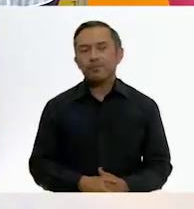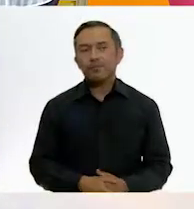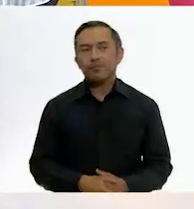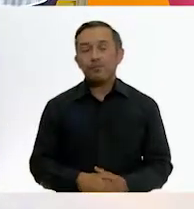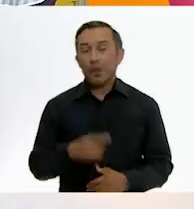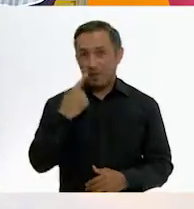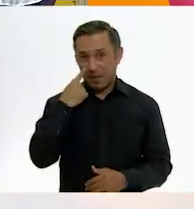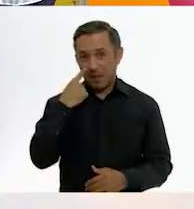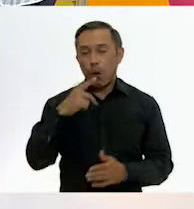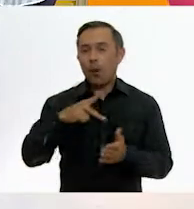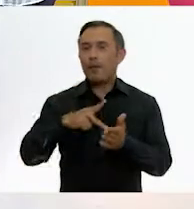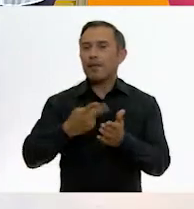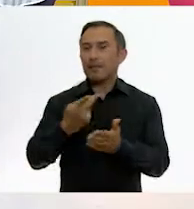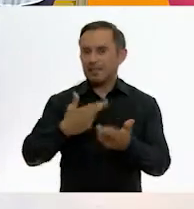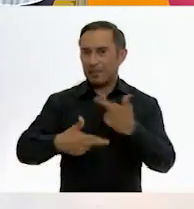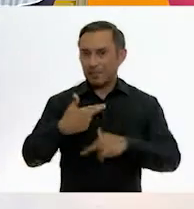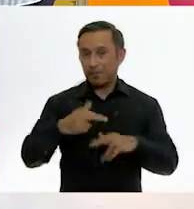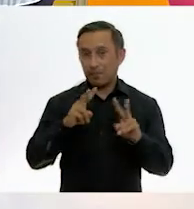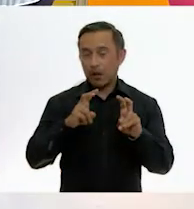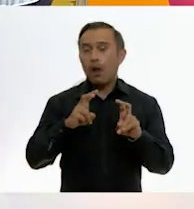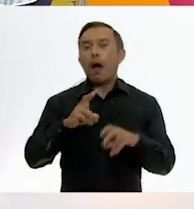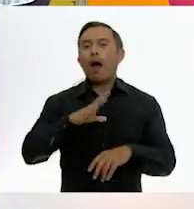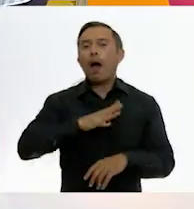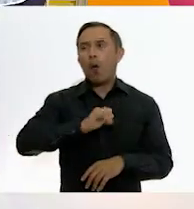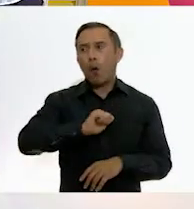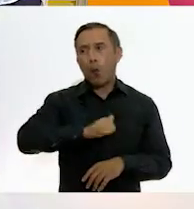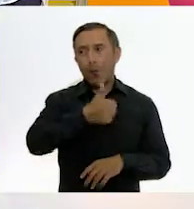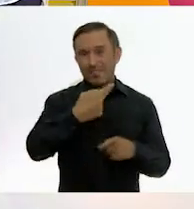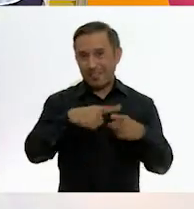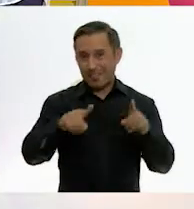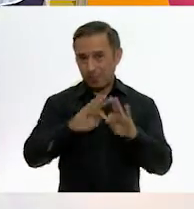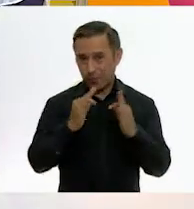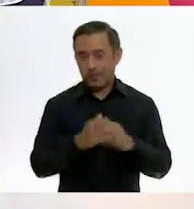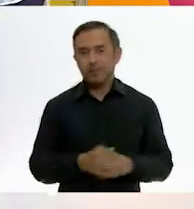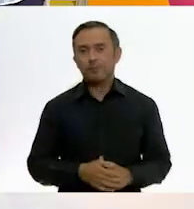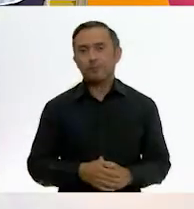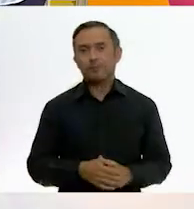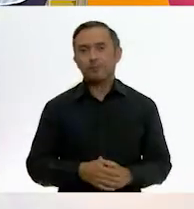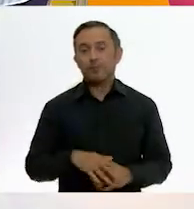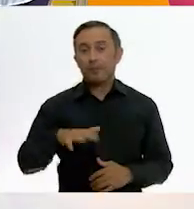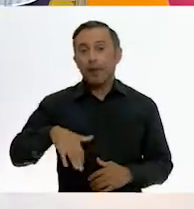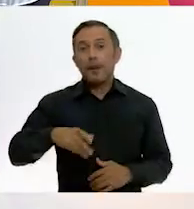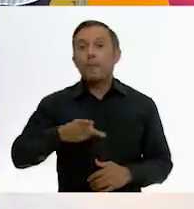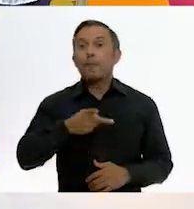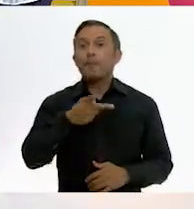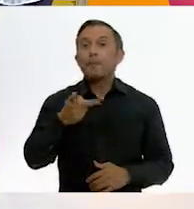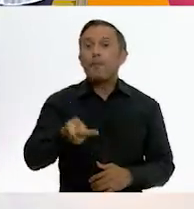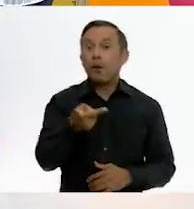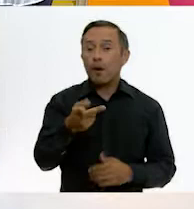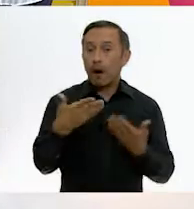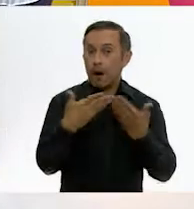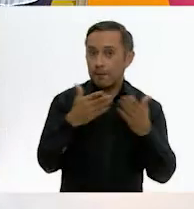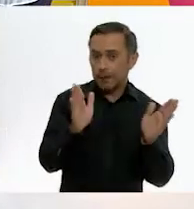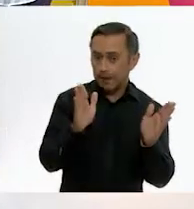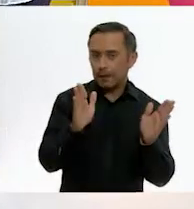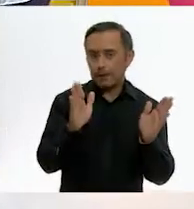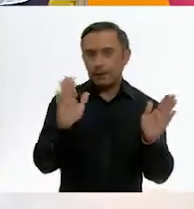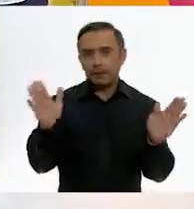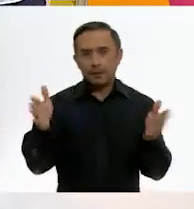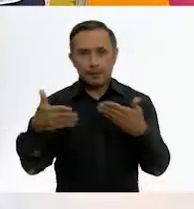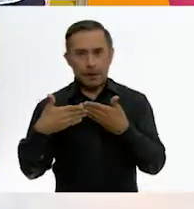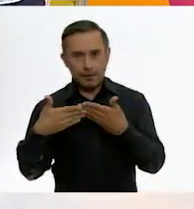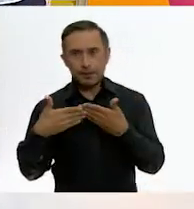recapitulamos ahora con un diferente tipo de esquema acerca de lo que vimos de las preguntas abiertas y cerradas más para